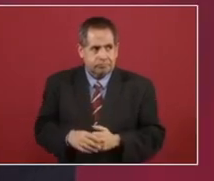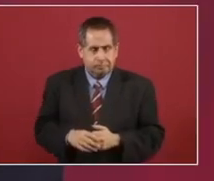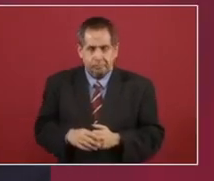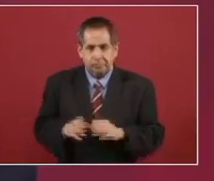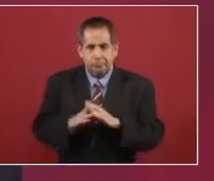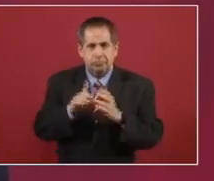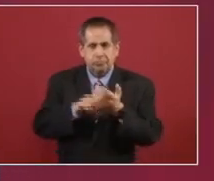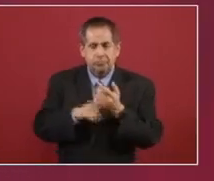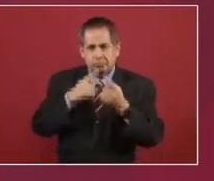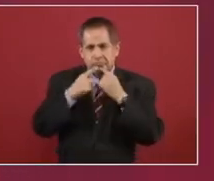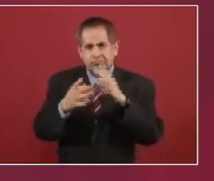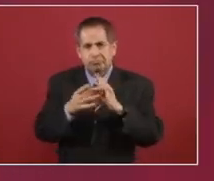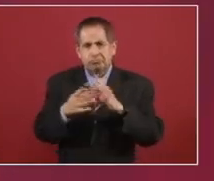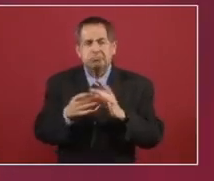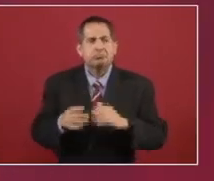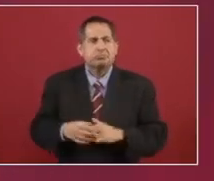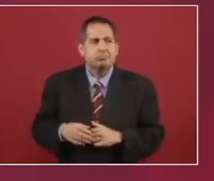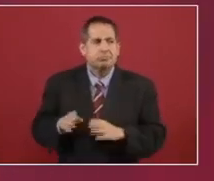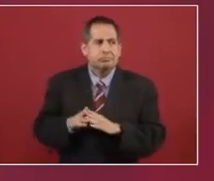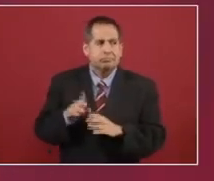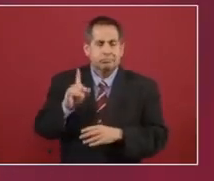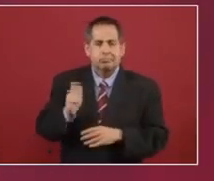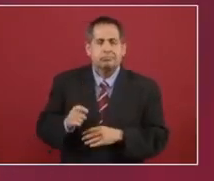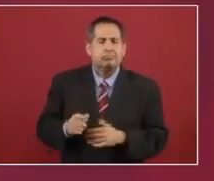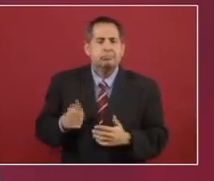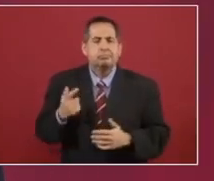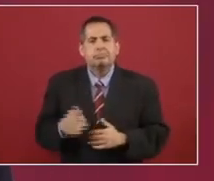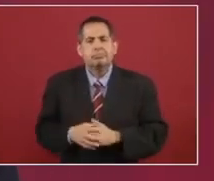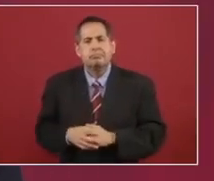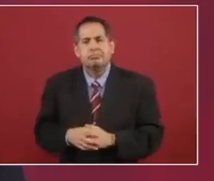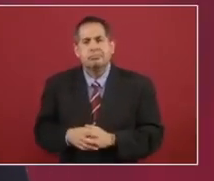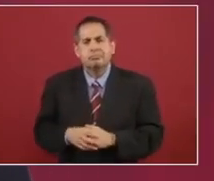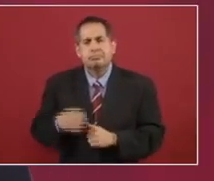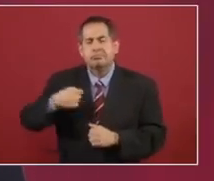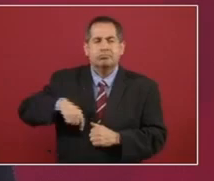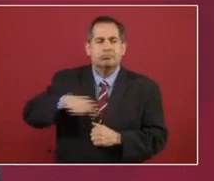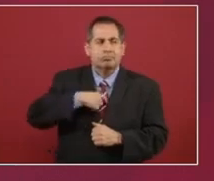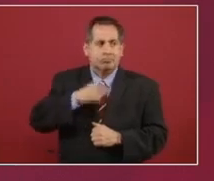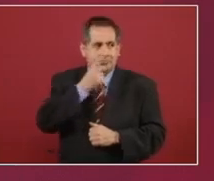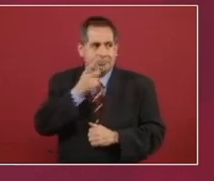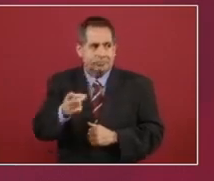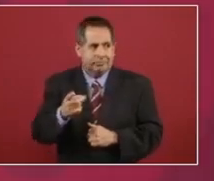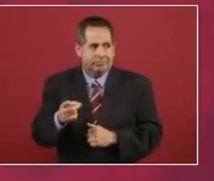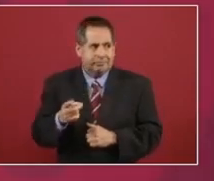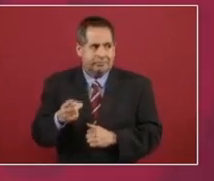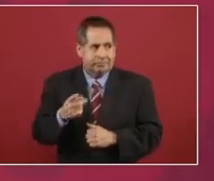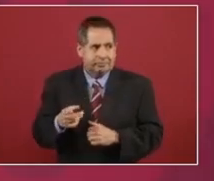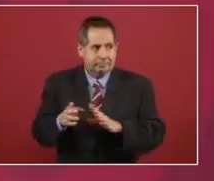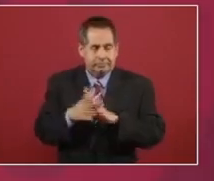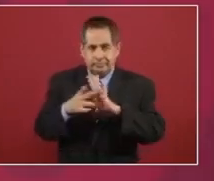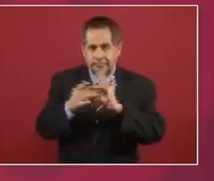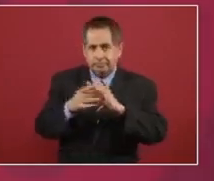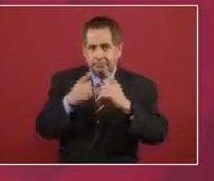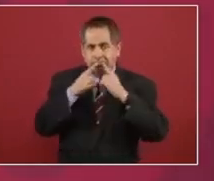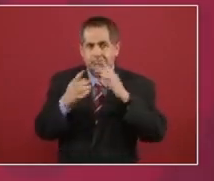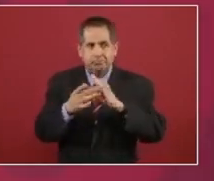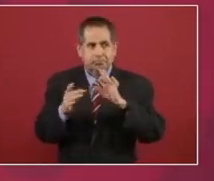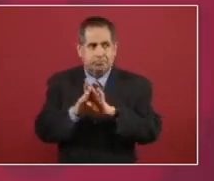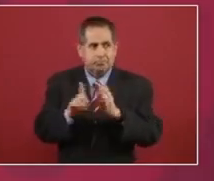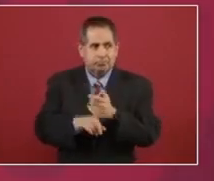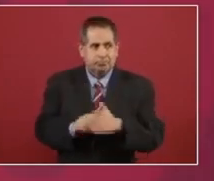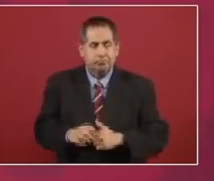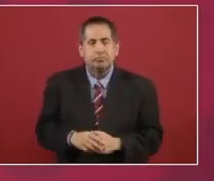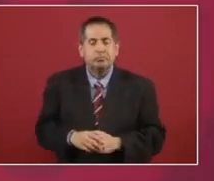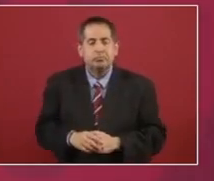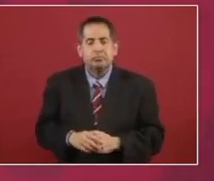Tan es así que hemos dicho y estamos pidiendo